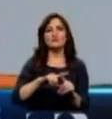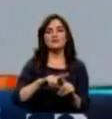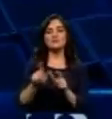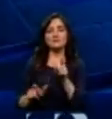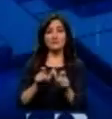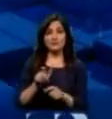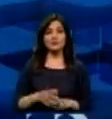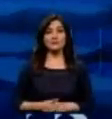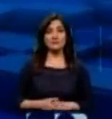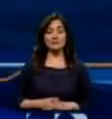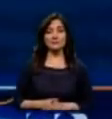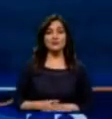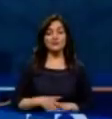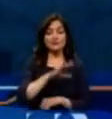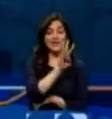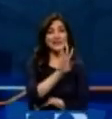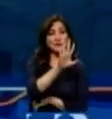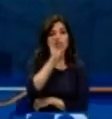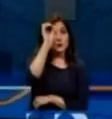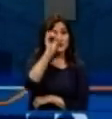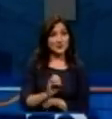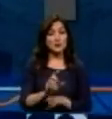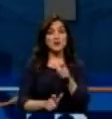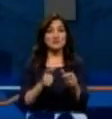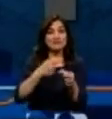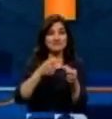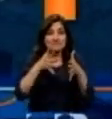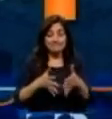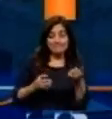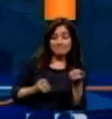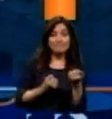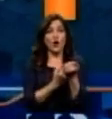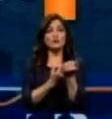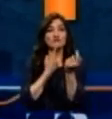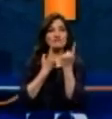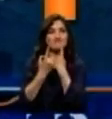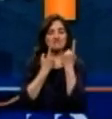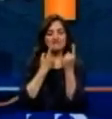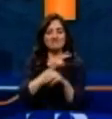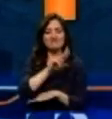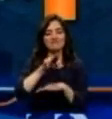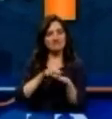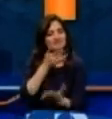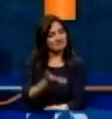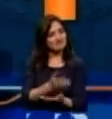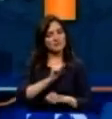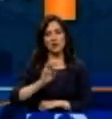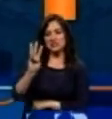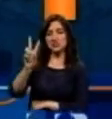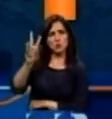los ciudadanos. Y es que un 65% de los quiteños apoya el diálogo nacional propuesto por Moreno y